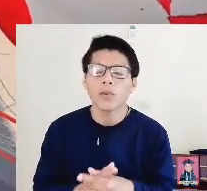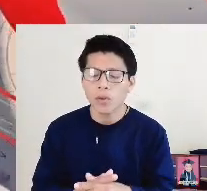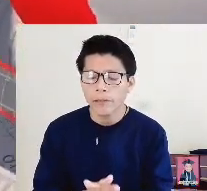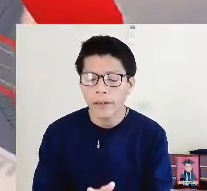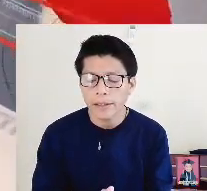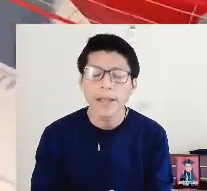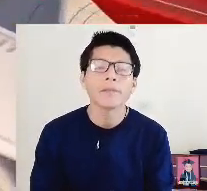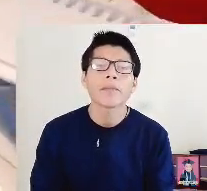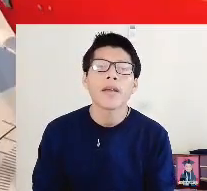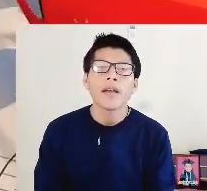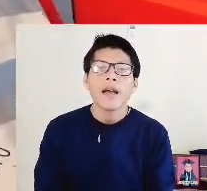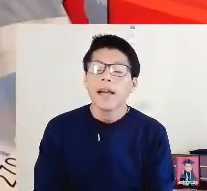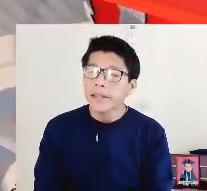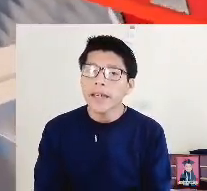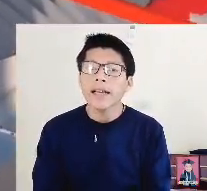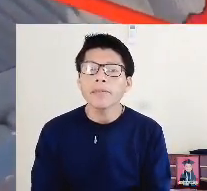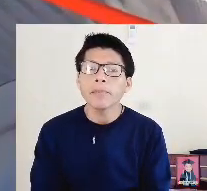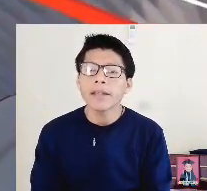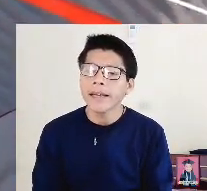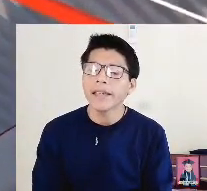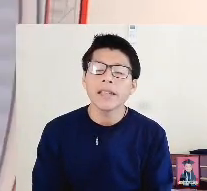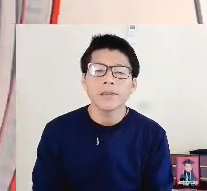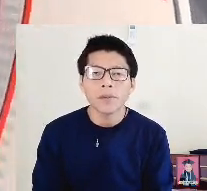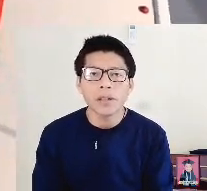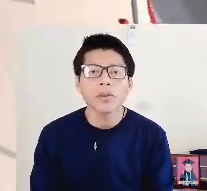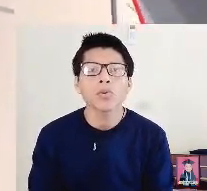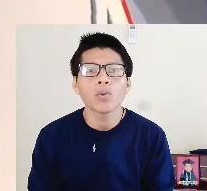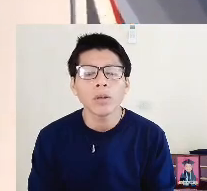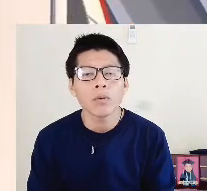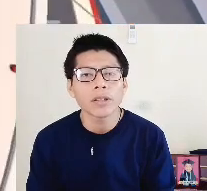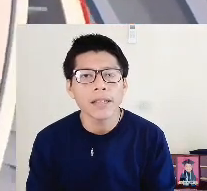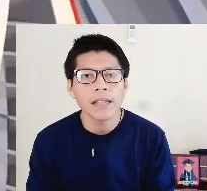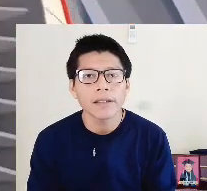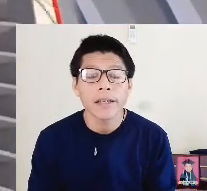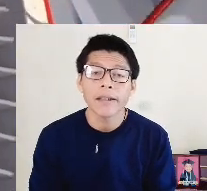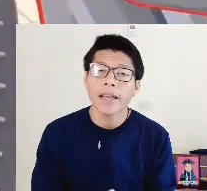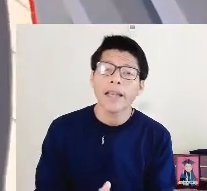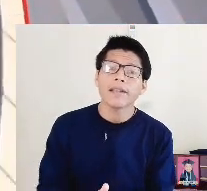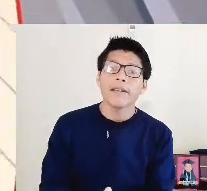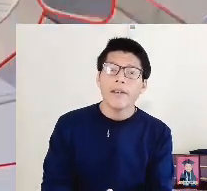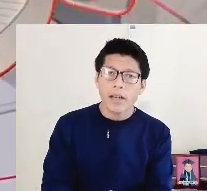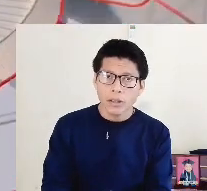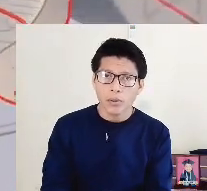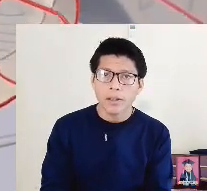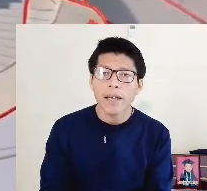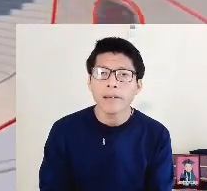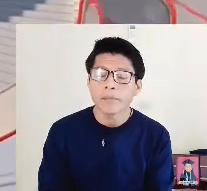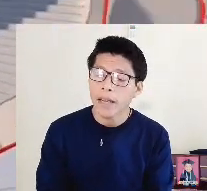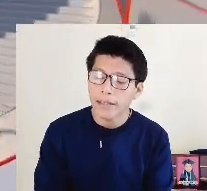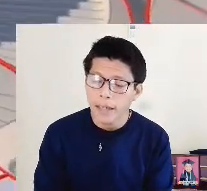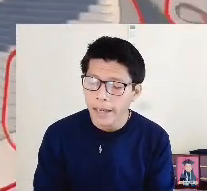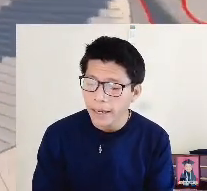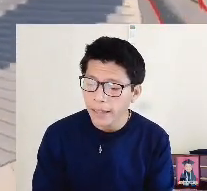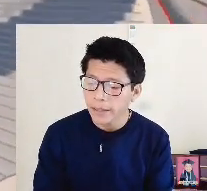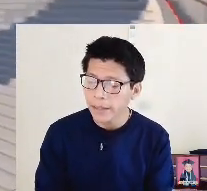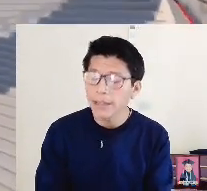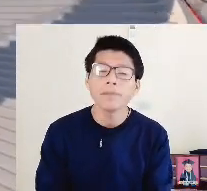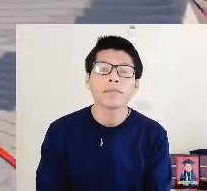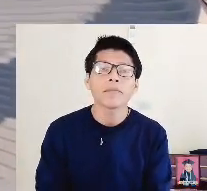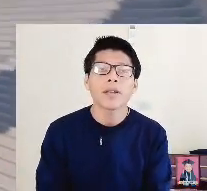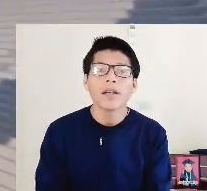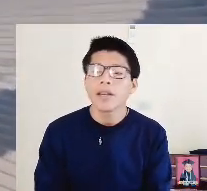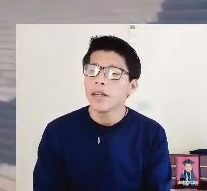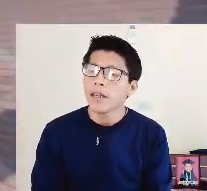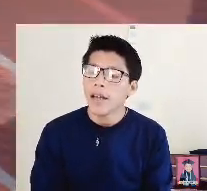Ahí está tu fotografía sale a echarle ganas mamita y disfrutas tus últimos días que te quedan de vacaciones sale a echarle ganas